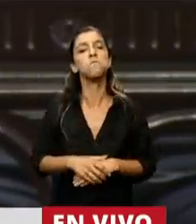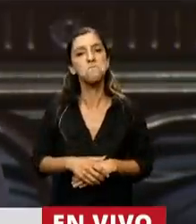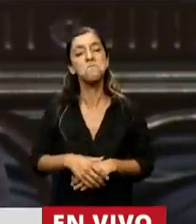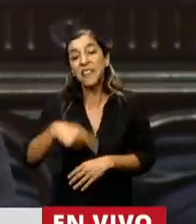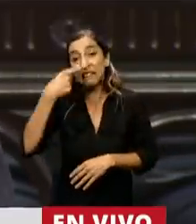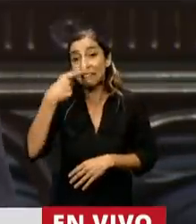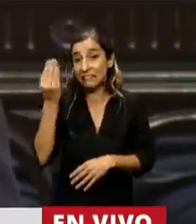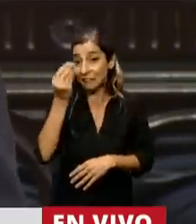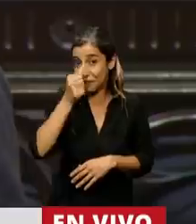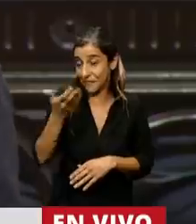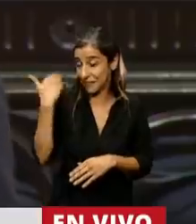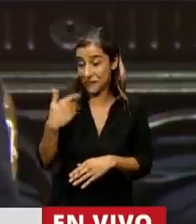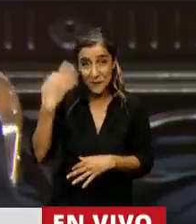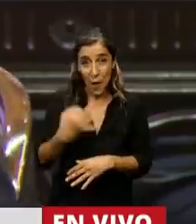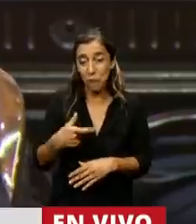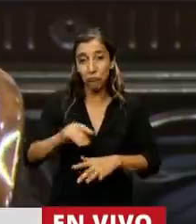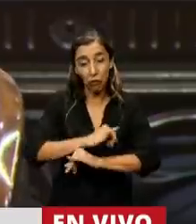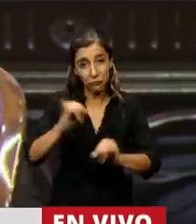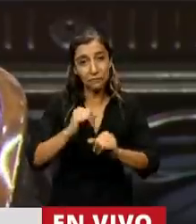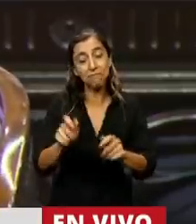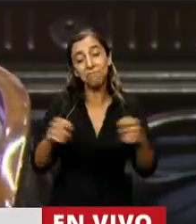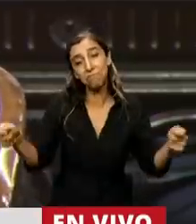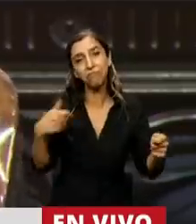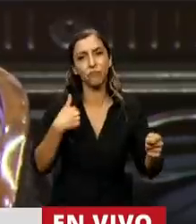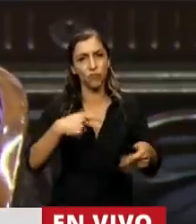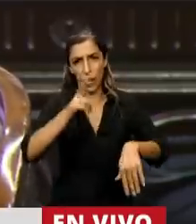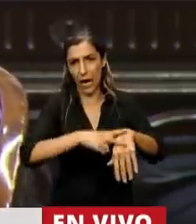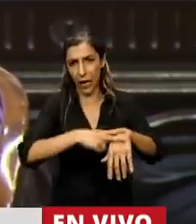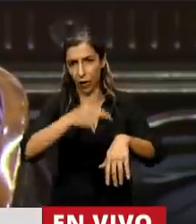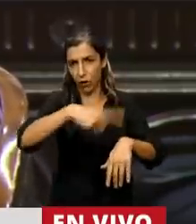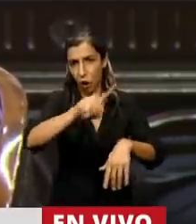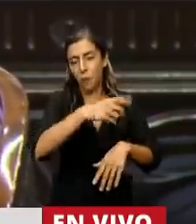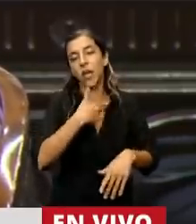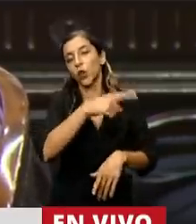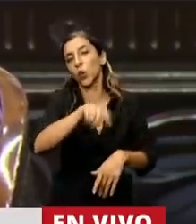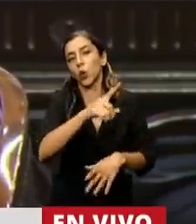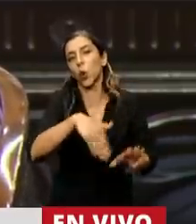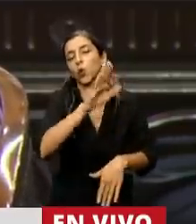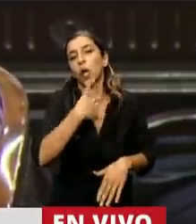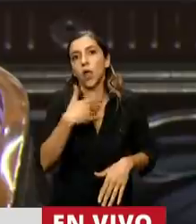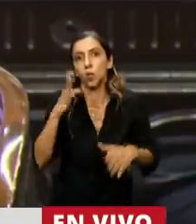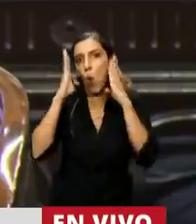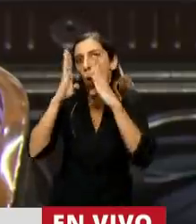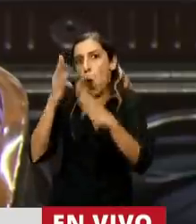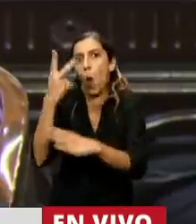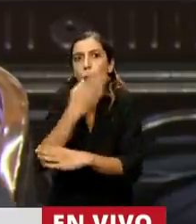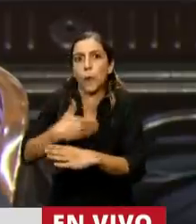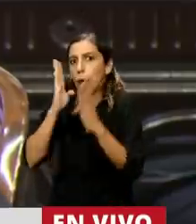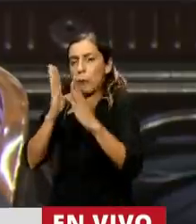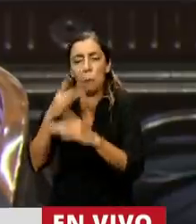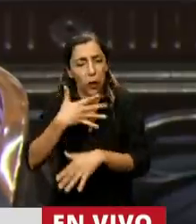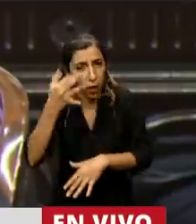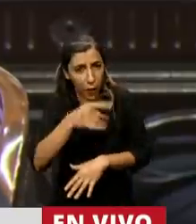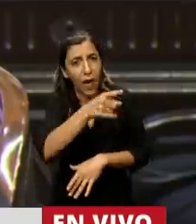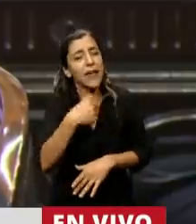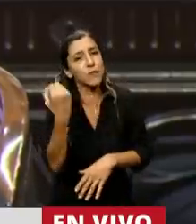semana les recomiendo que más allá de las obsesiones que tienen con cierta vicepresidenta también lean esa no es